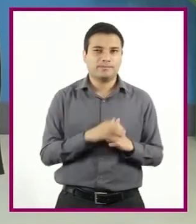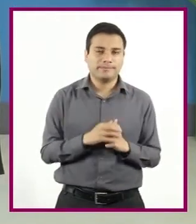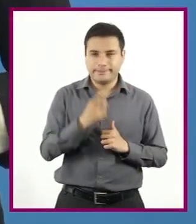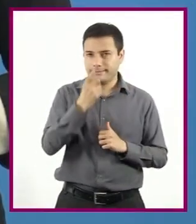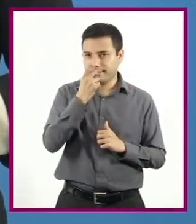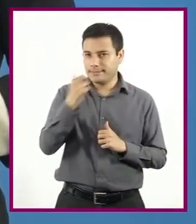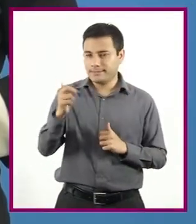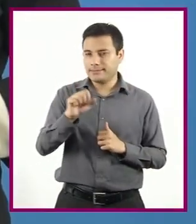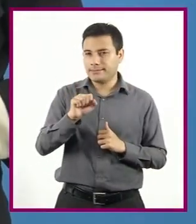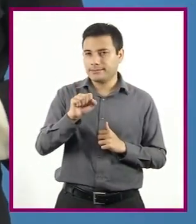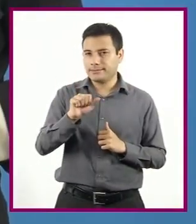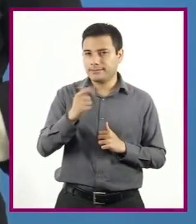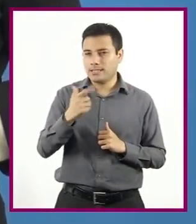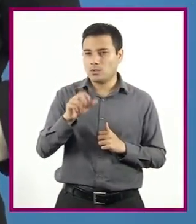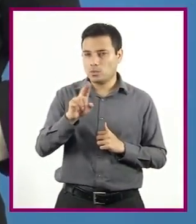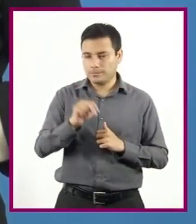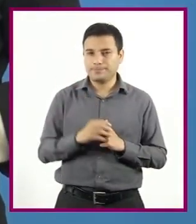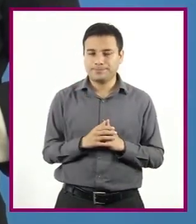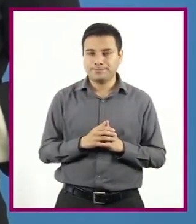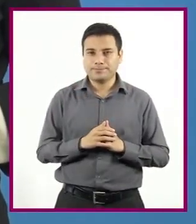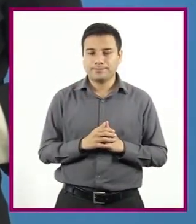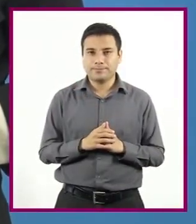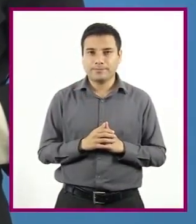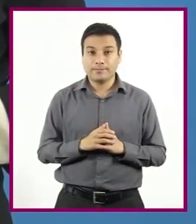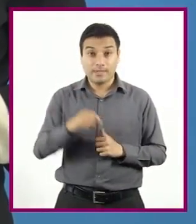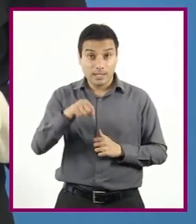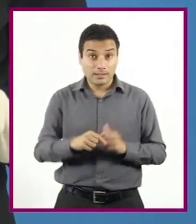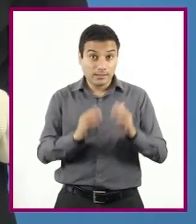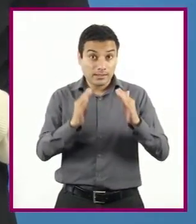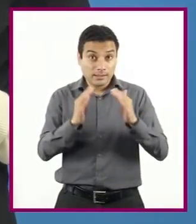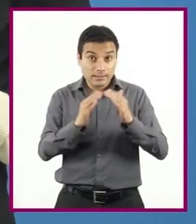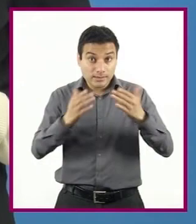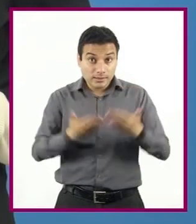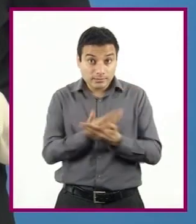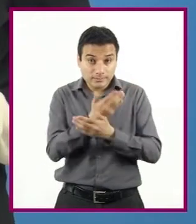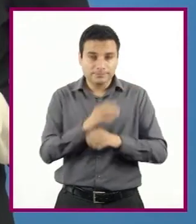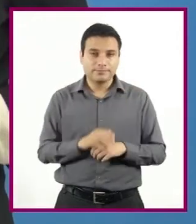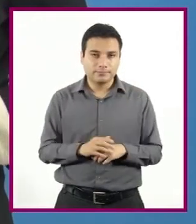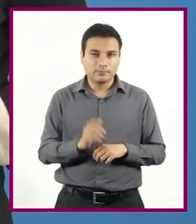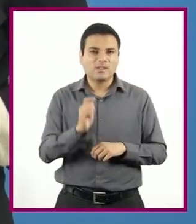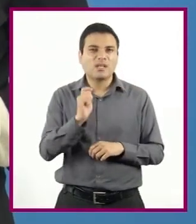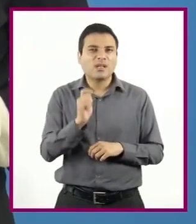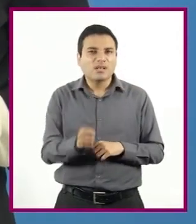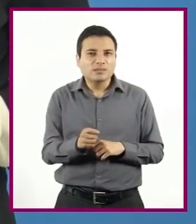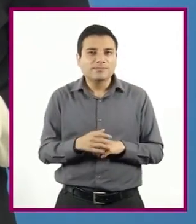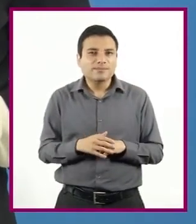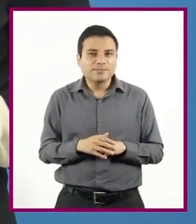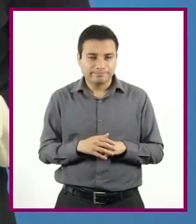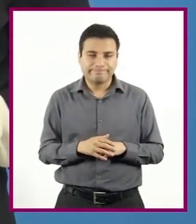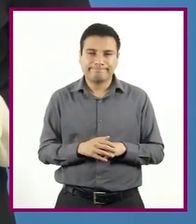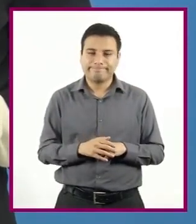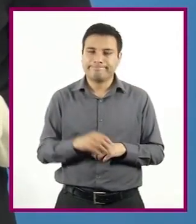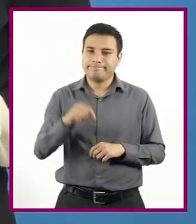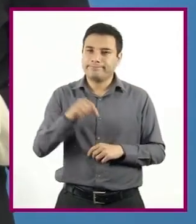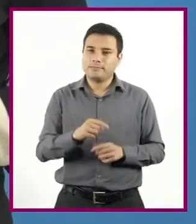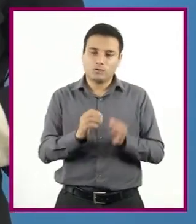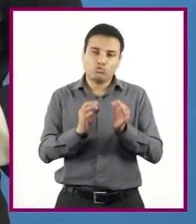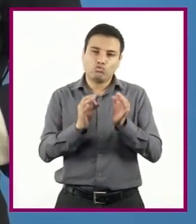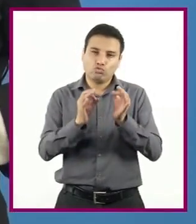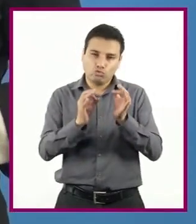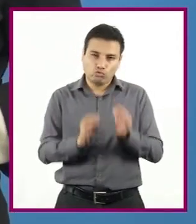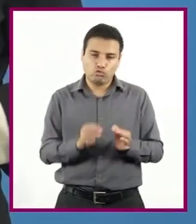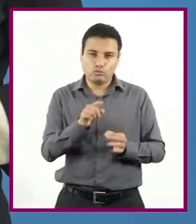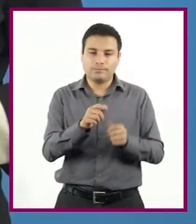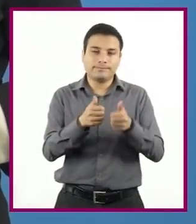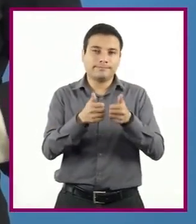Sahagún. Esta casa donde has nacido no es sino un nido, es una posada donde has llegado.